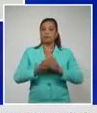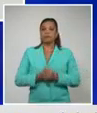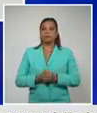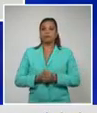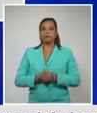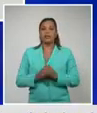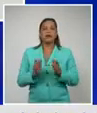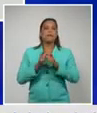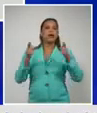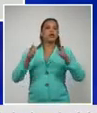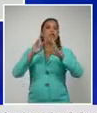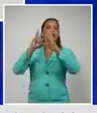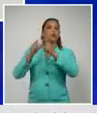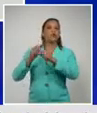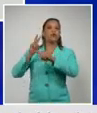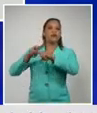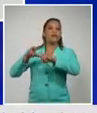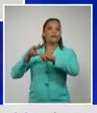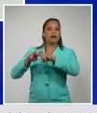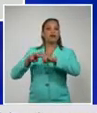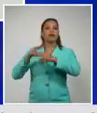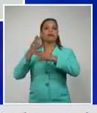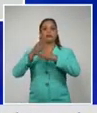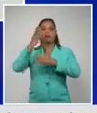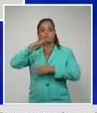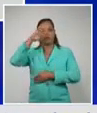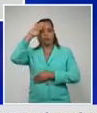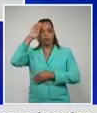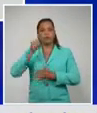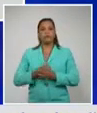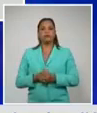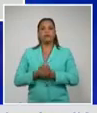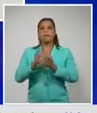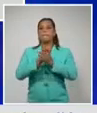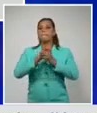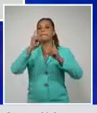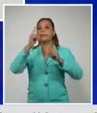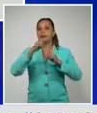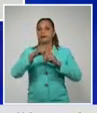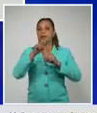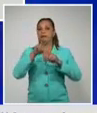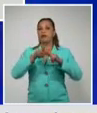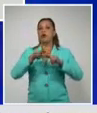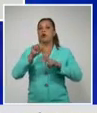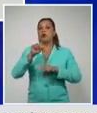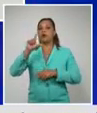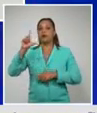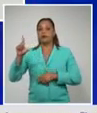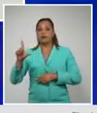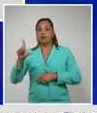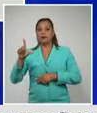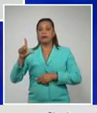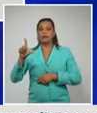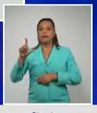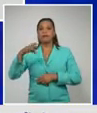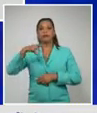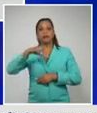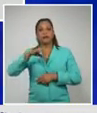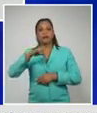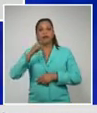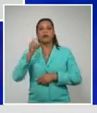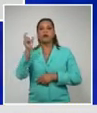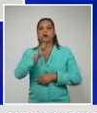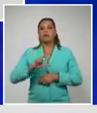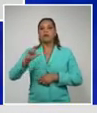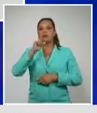mayor número en La Habana, Santiago de Cuba, Matanzas, Holguín, Pinar del Río, Camagüey, Ciego